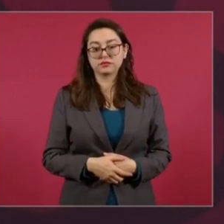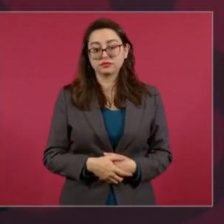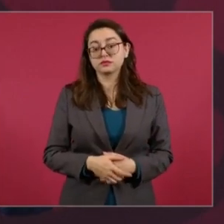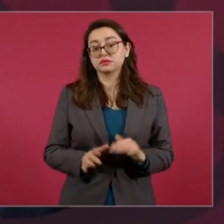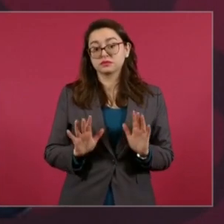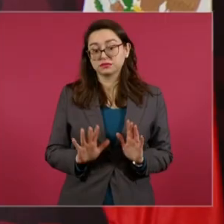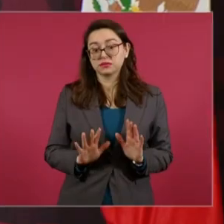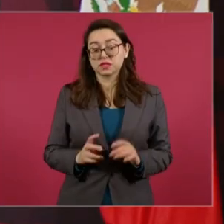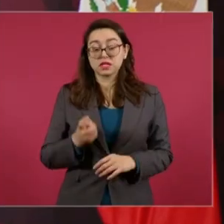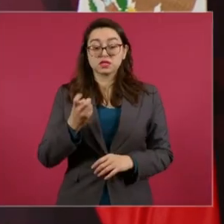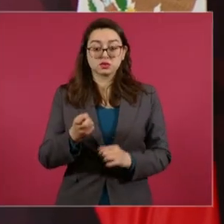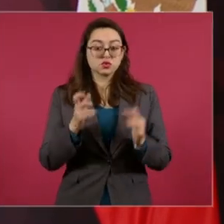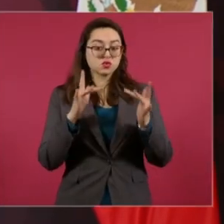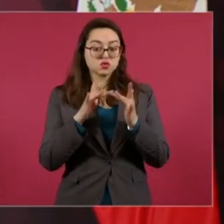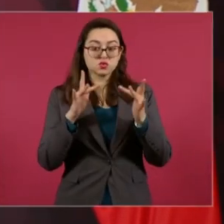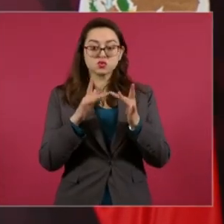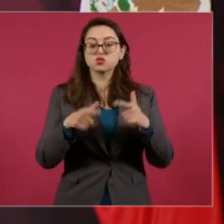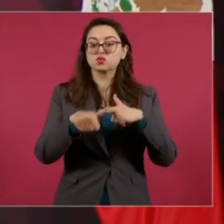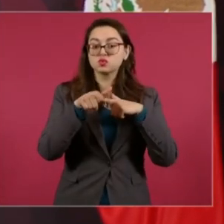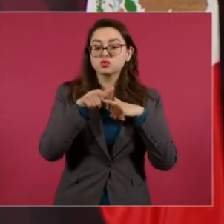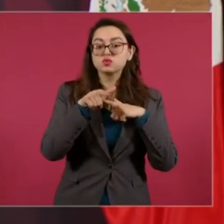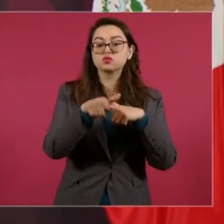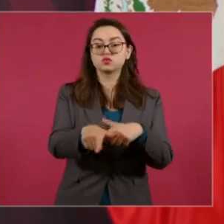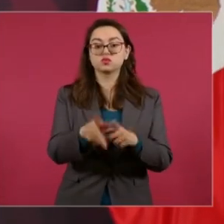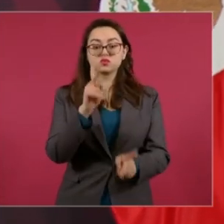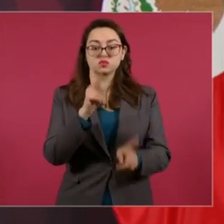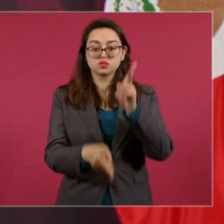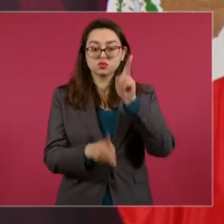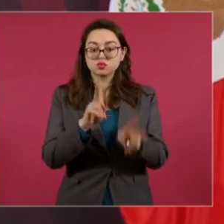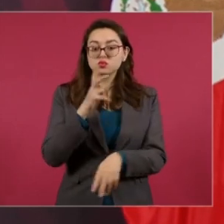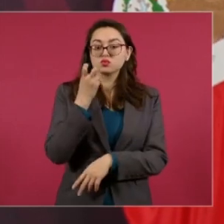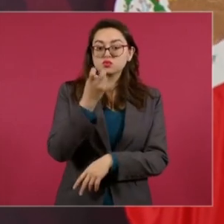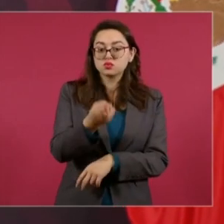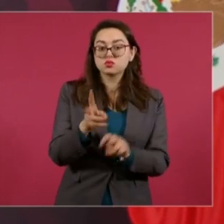vamos a seguir hablando sobre estos temas.